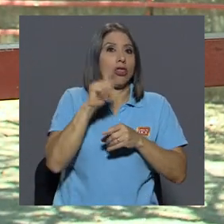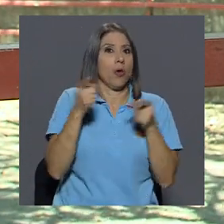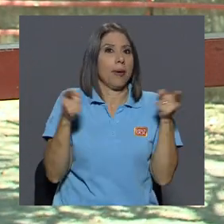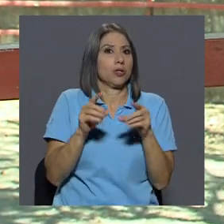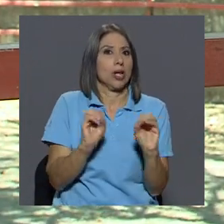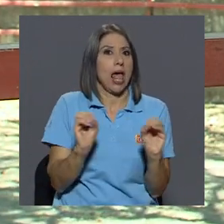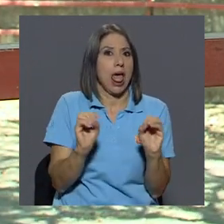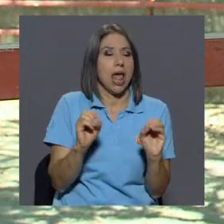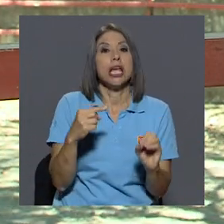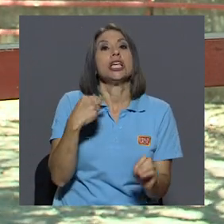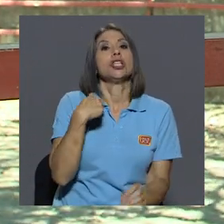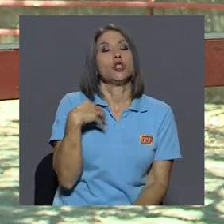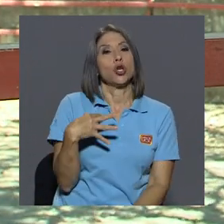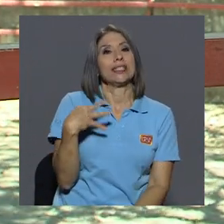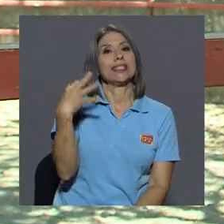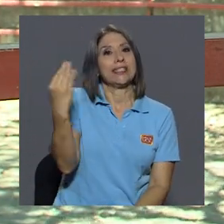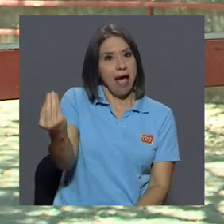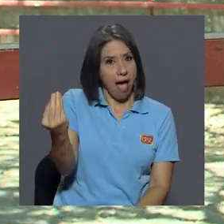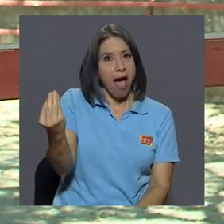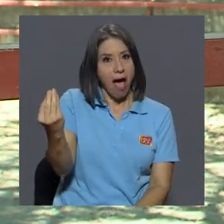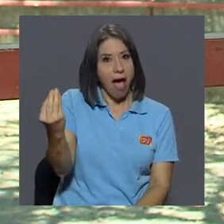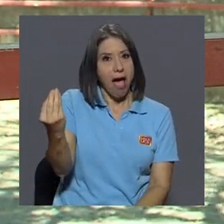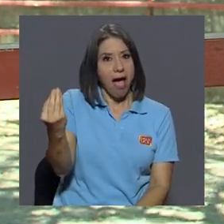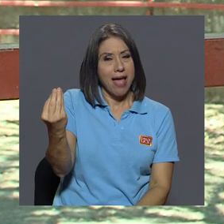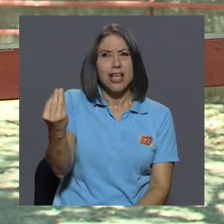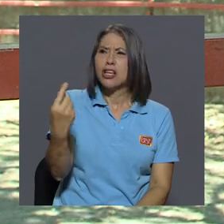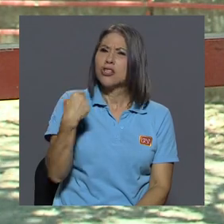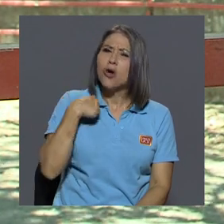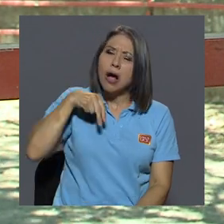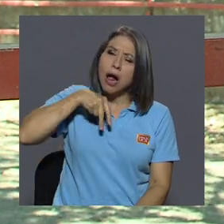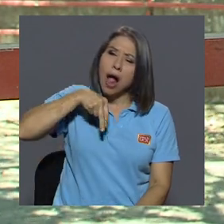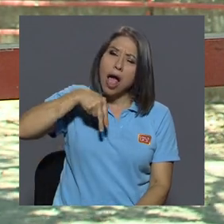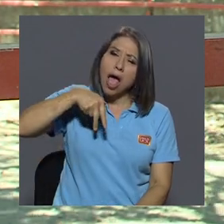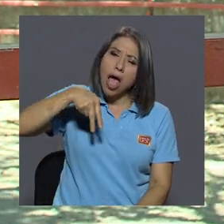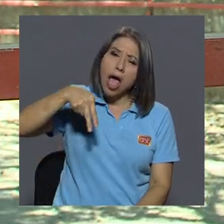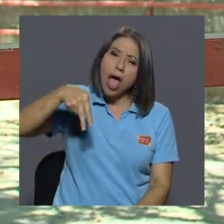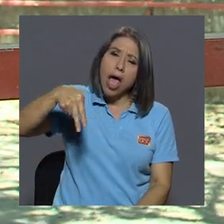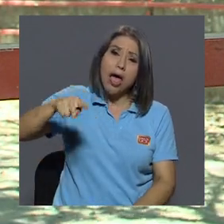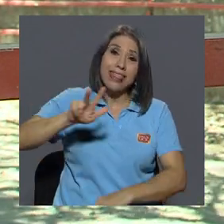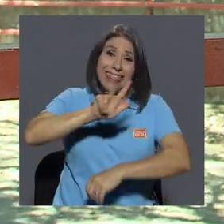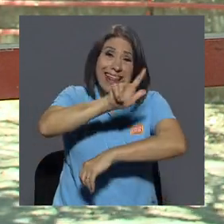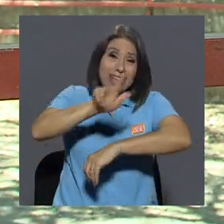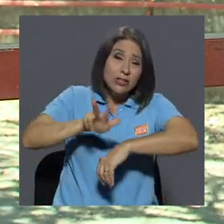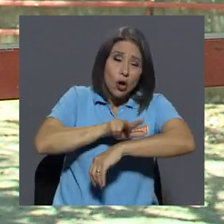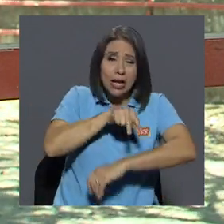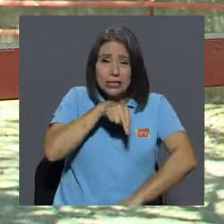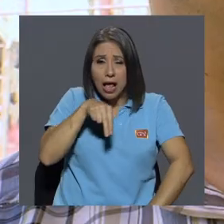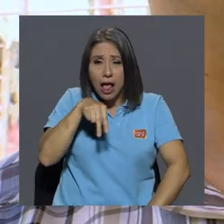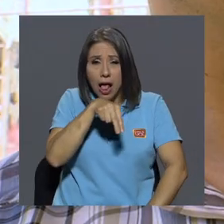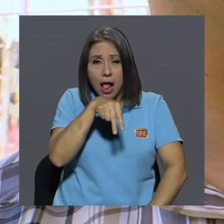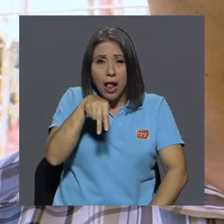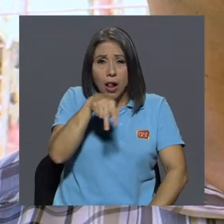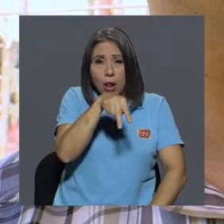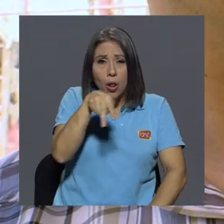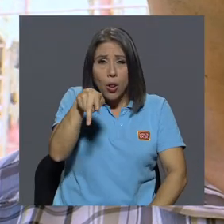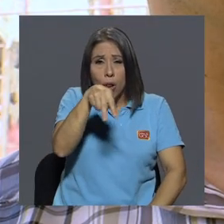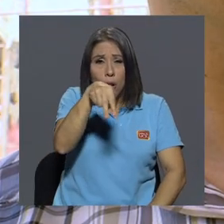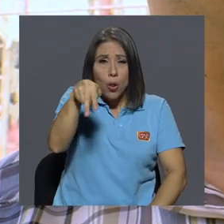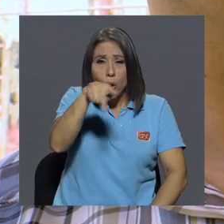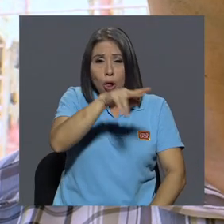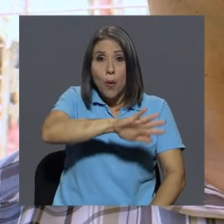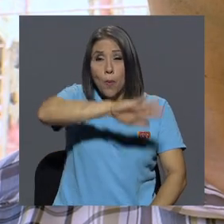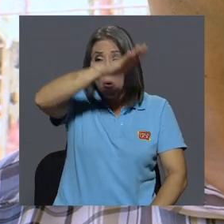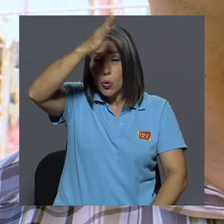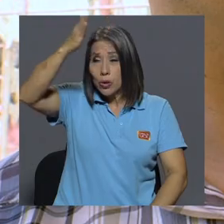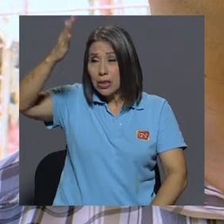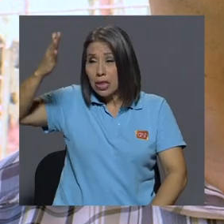yo salí de ahí y tenía que caminar 3 horas por Montaña Virgen. Eran tantos los